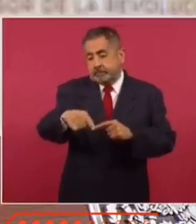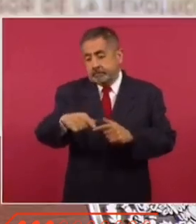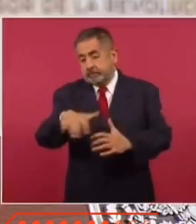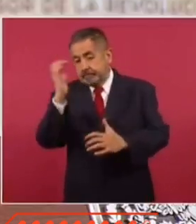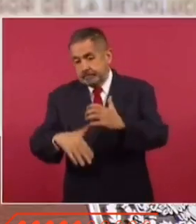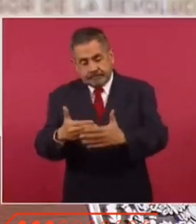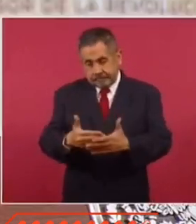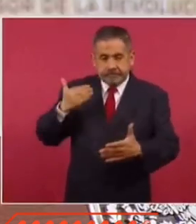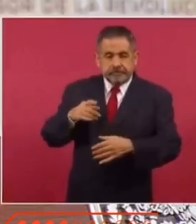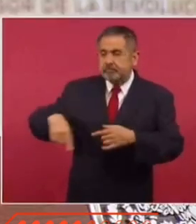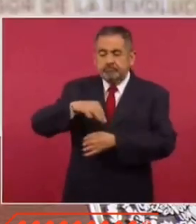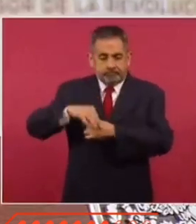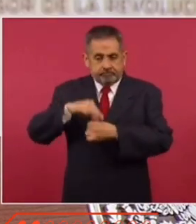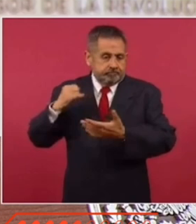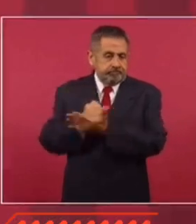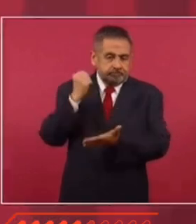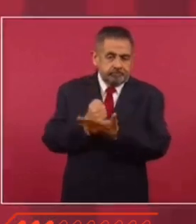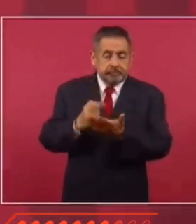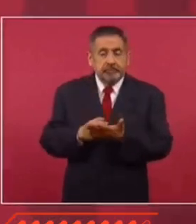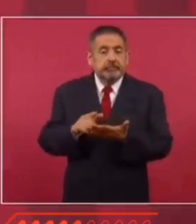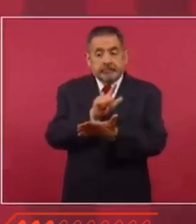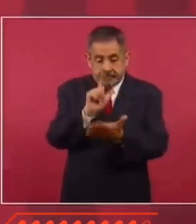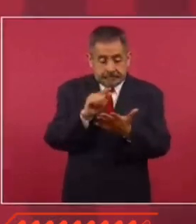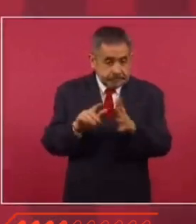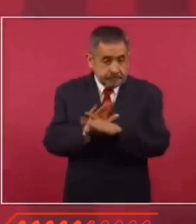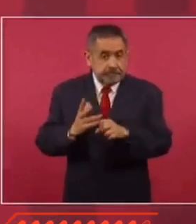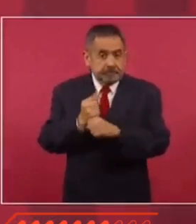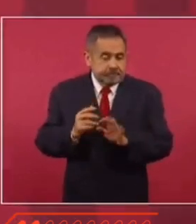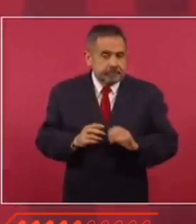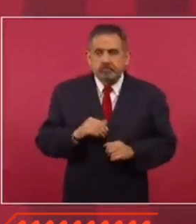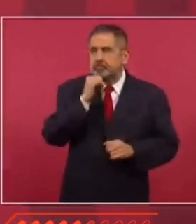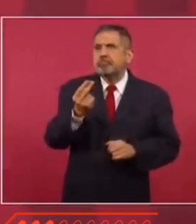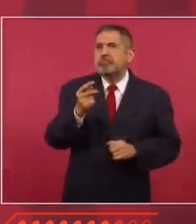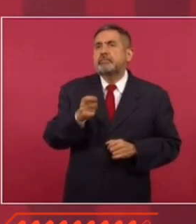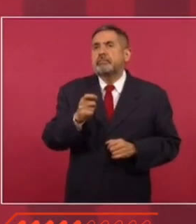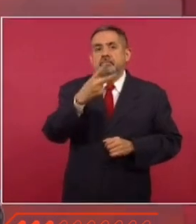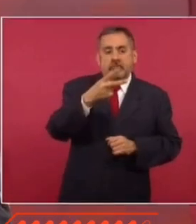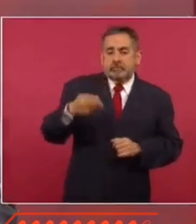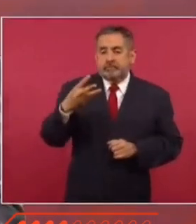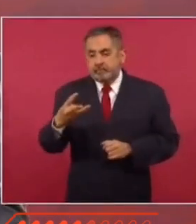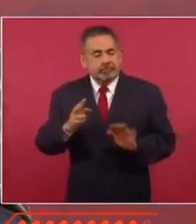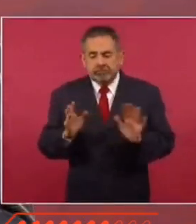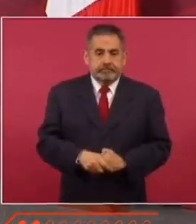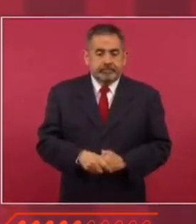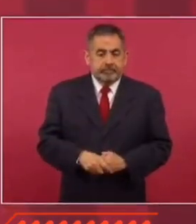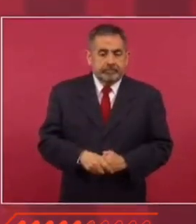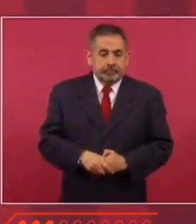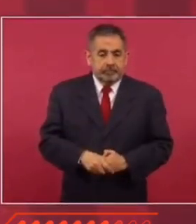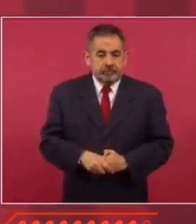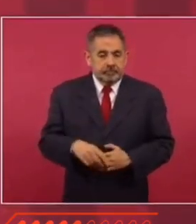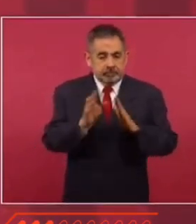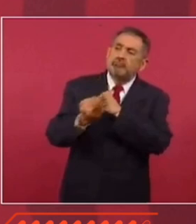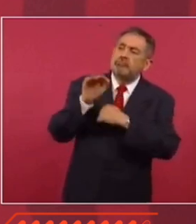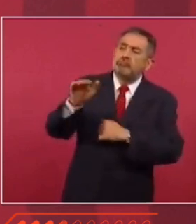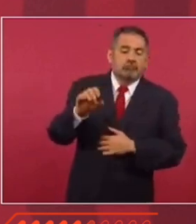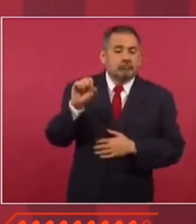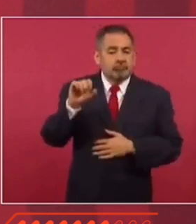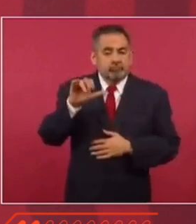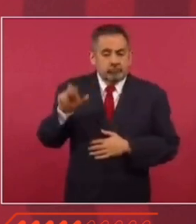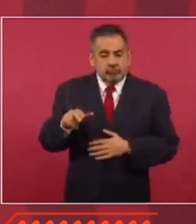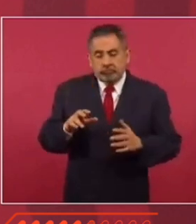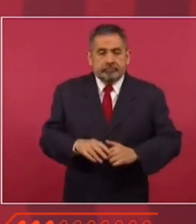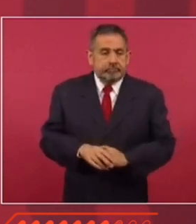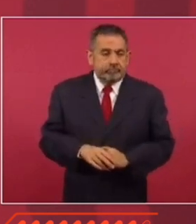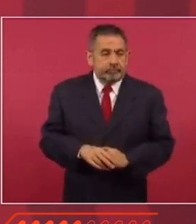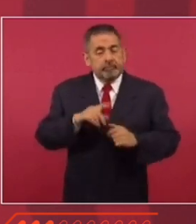periodo se vote. Y como es una reforma legal, no se necesitan 2/3 partes de los votos. No se viola la Constitución. Y la